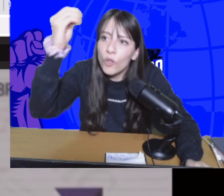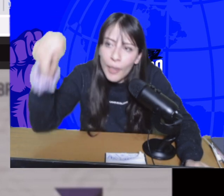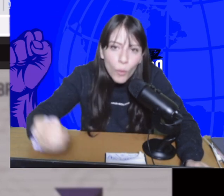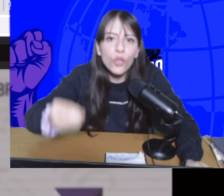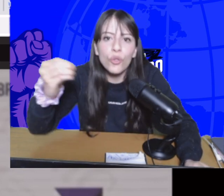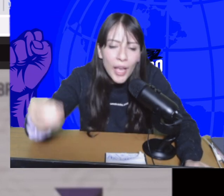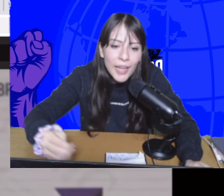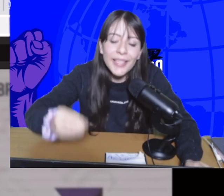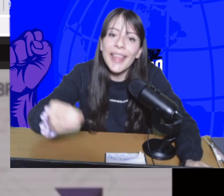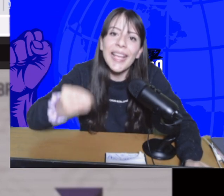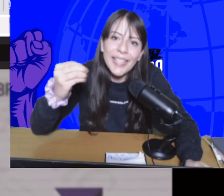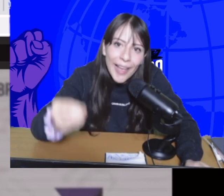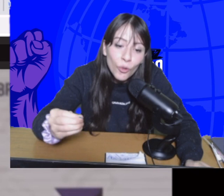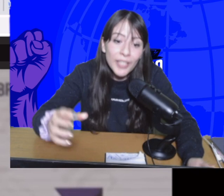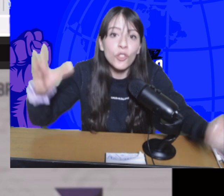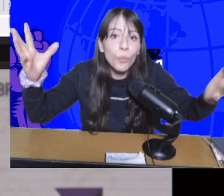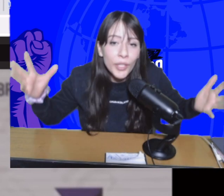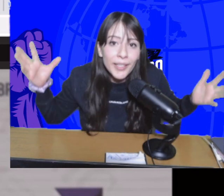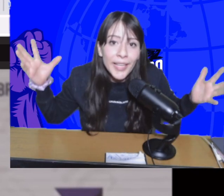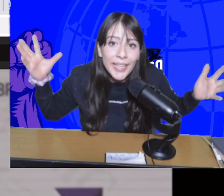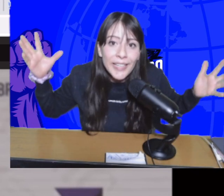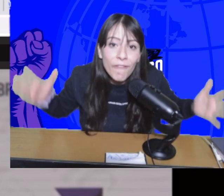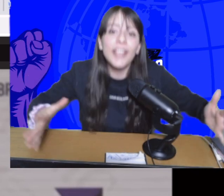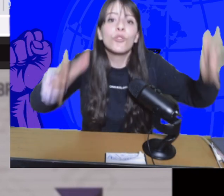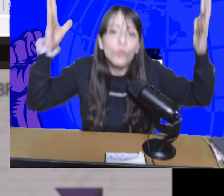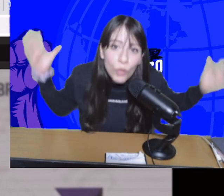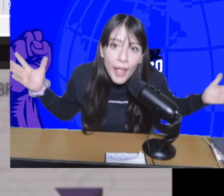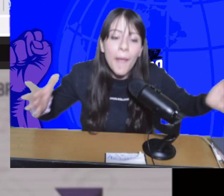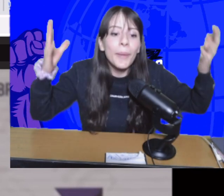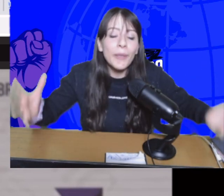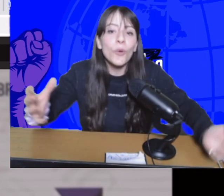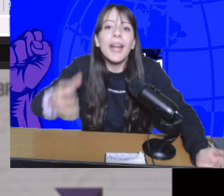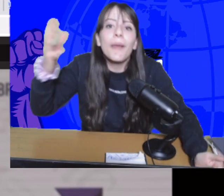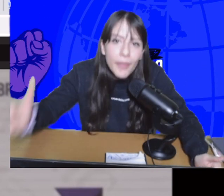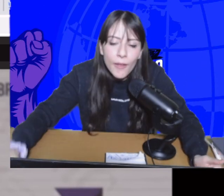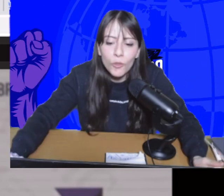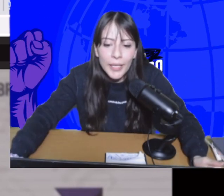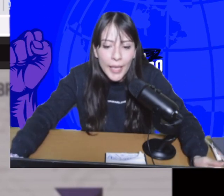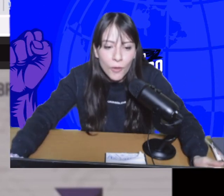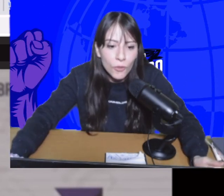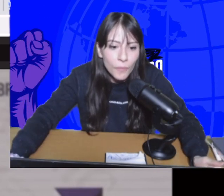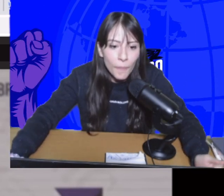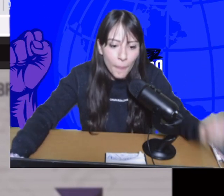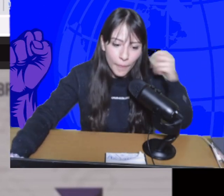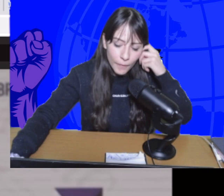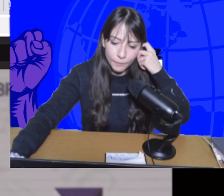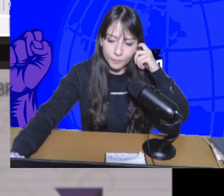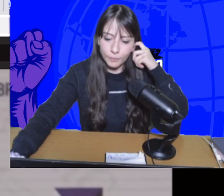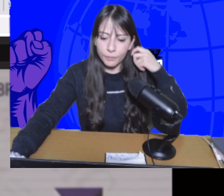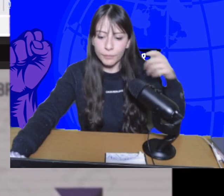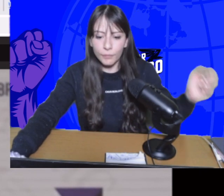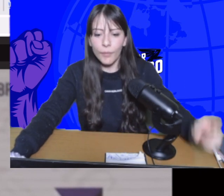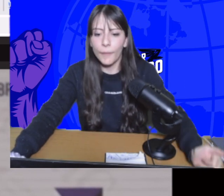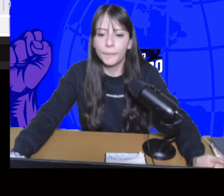de los apoyos sociales y de la SEDATU, que se suponía tenía que hacer infraestructura para mejorar la vida de los mexicanos. Amigas y